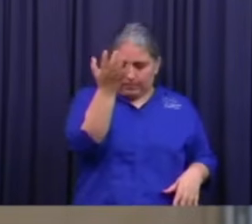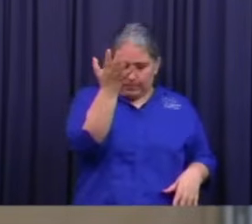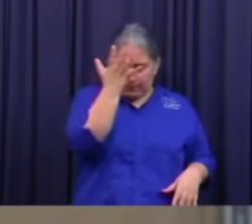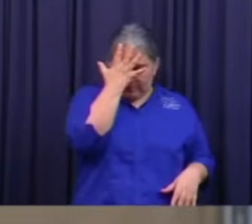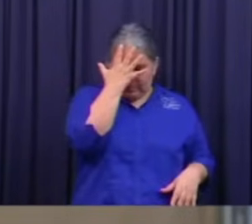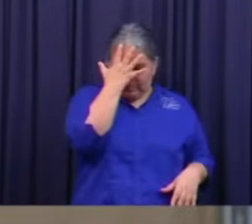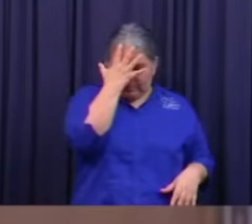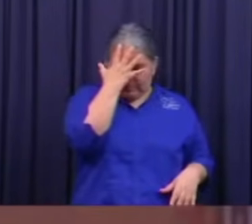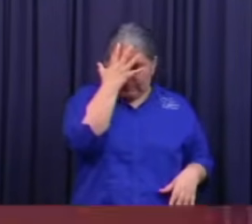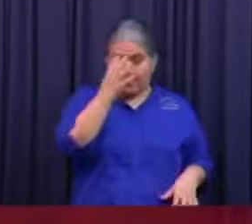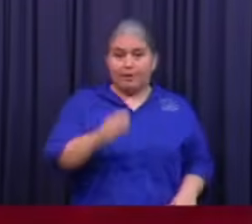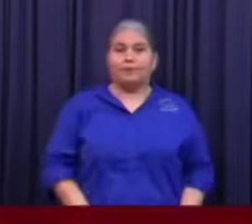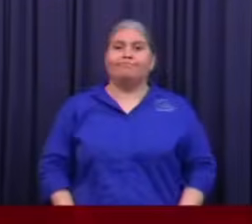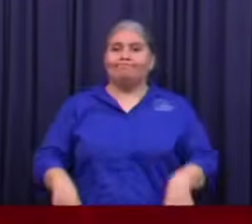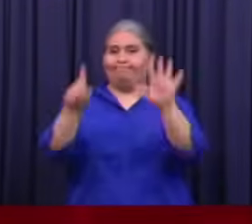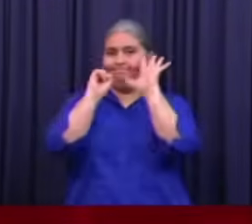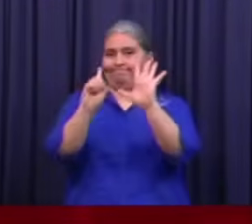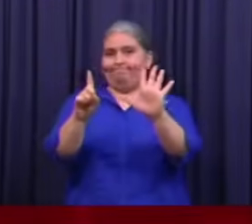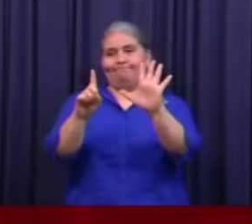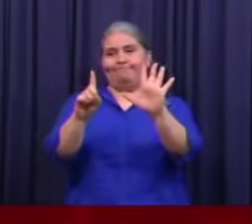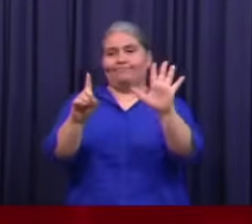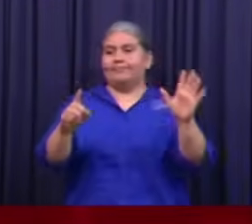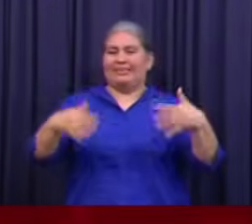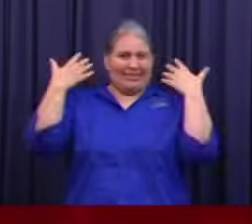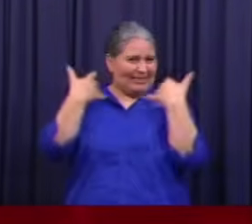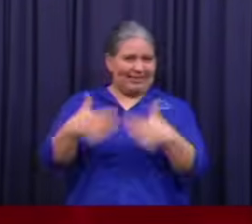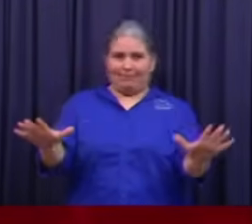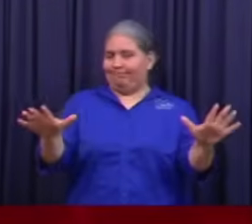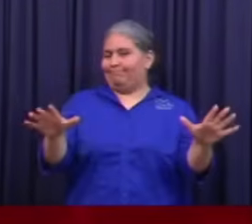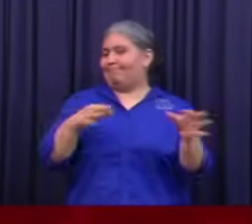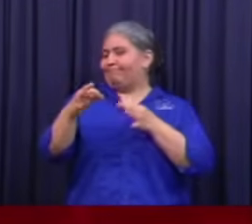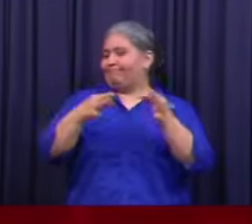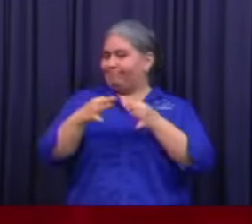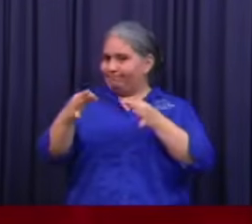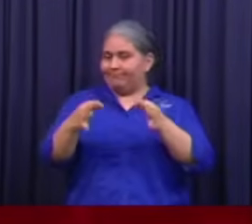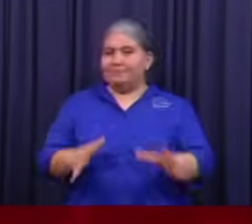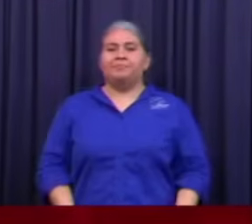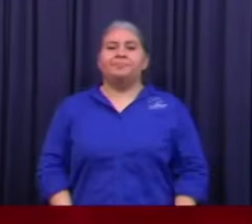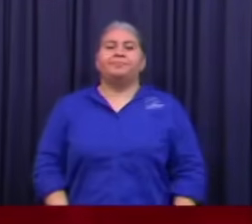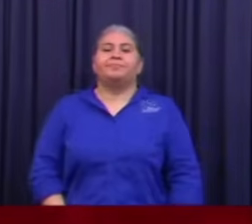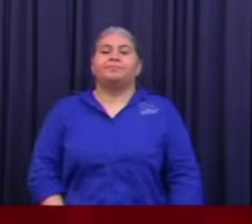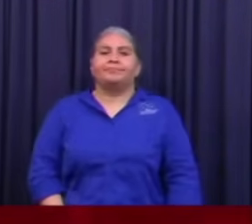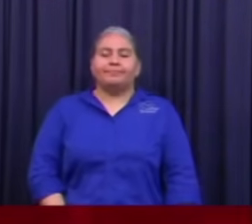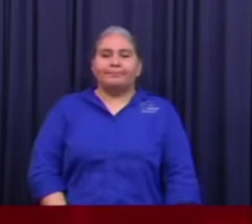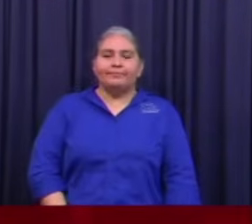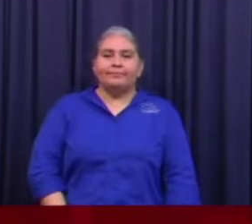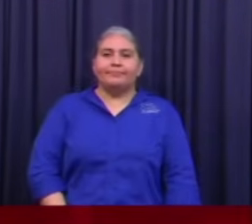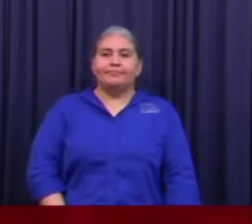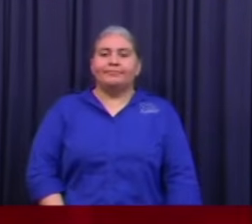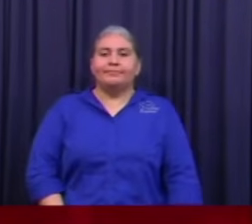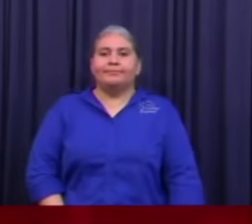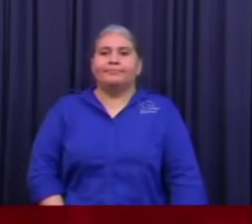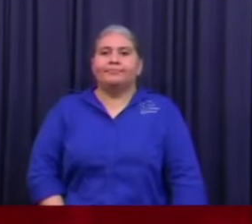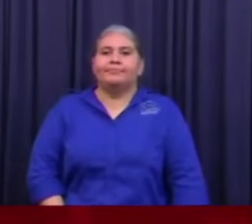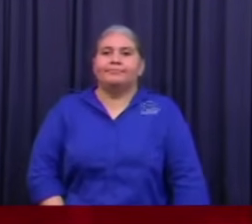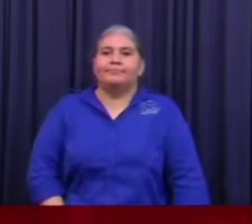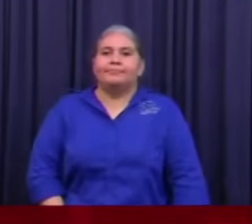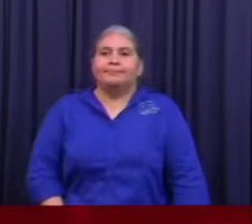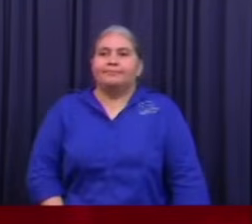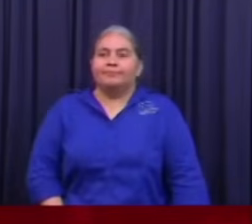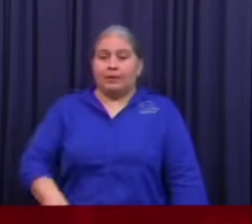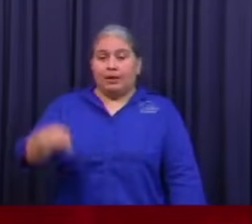por lo menos Ahí lo vimos en ese versículo 27 porque hay muchas cosas más verdad Pero ahora yo quisiera que habláramos de la mesa de